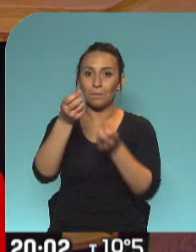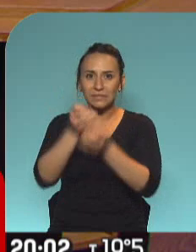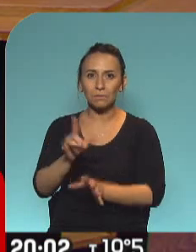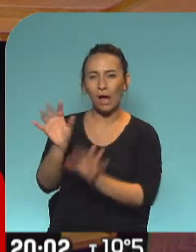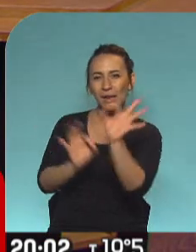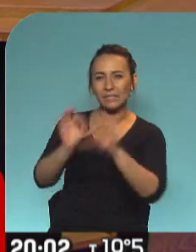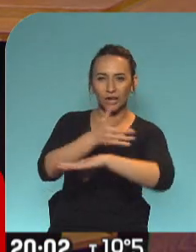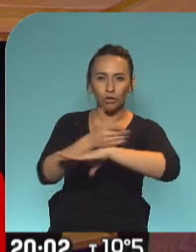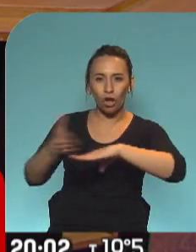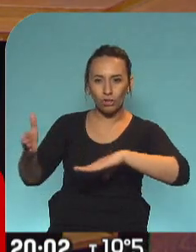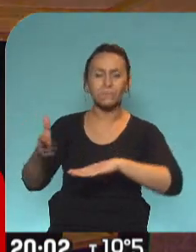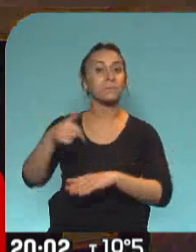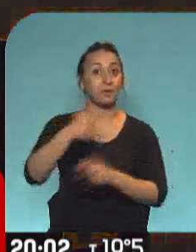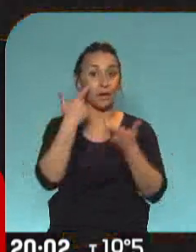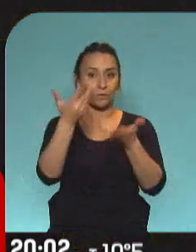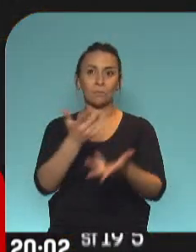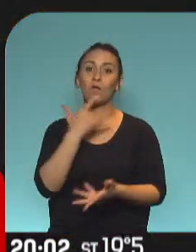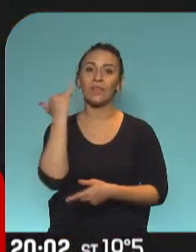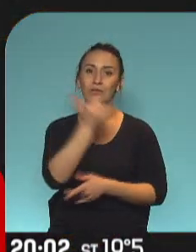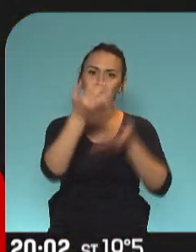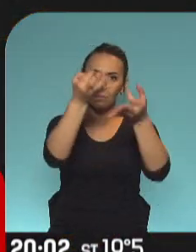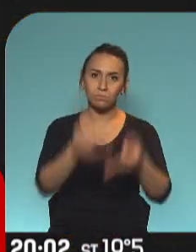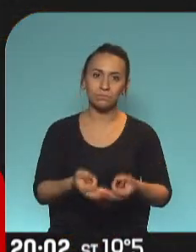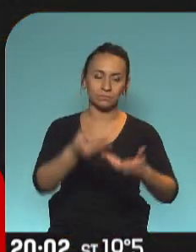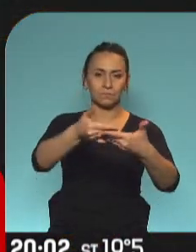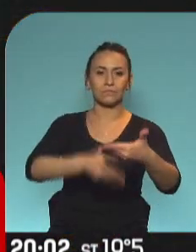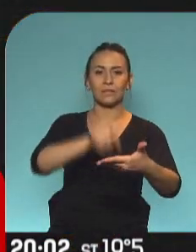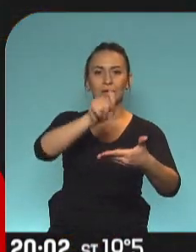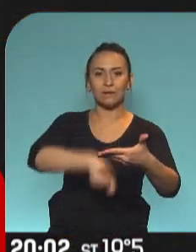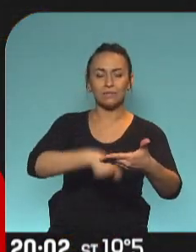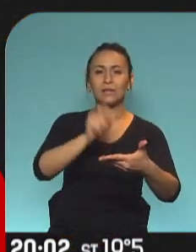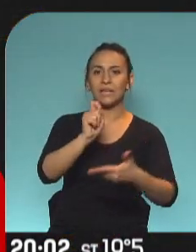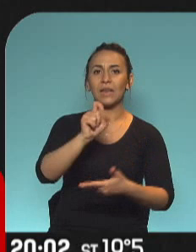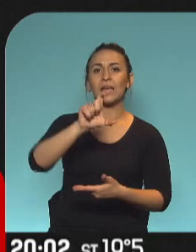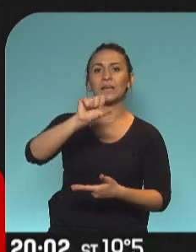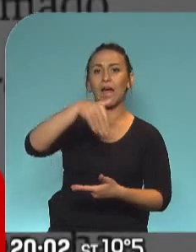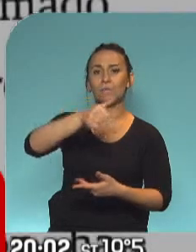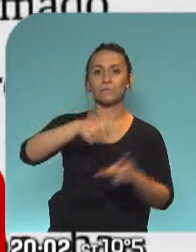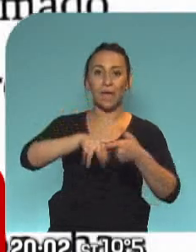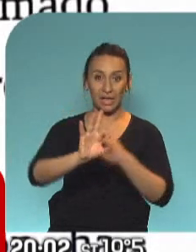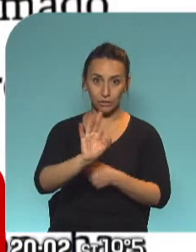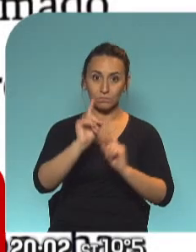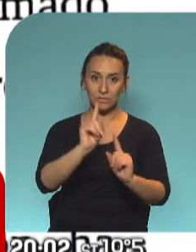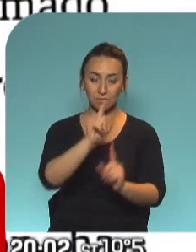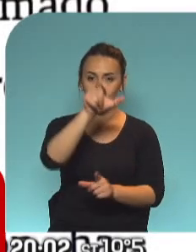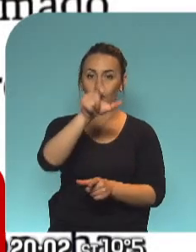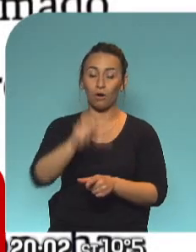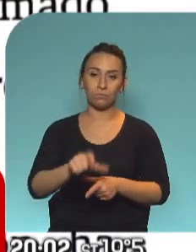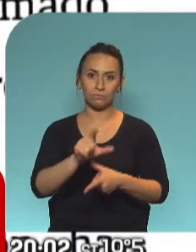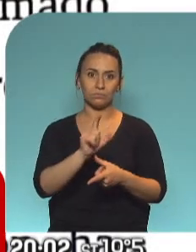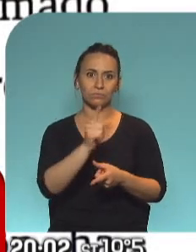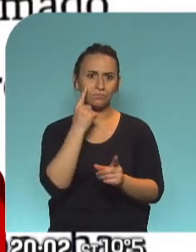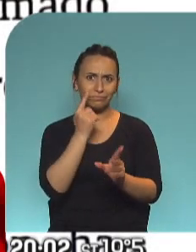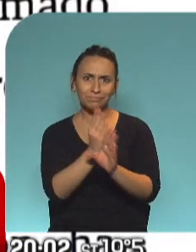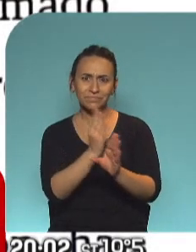a ver la denuncia en sí, la denuncia firmada por Cristina Camaño, interventora de la AFI, denuncia que fue radicada